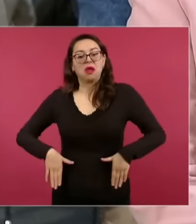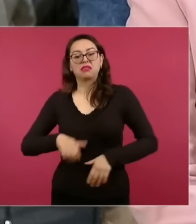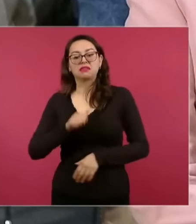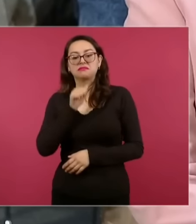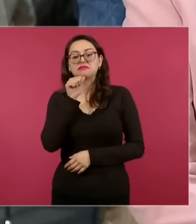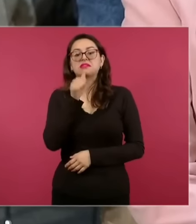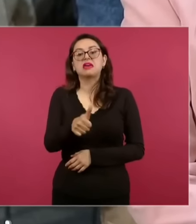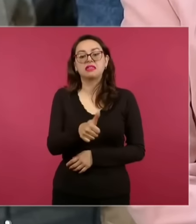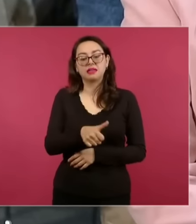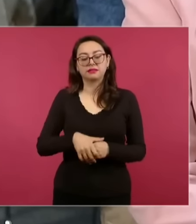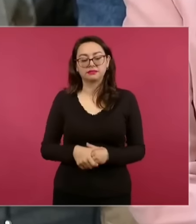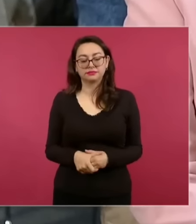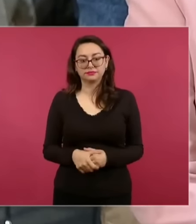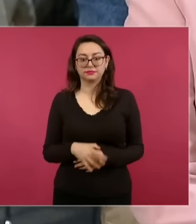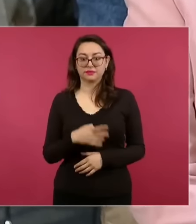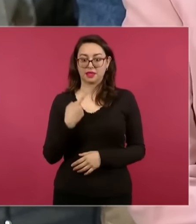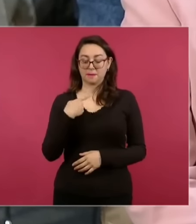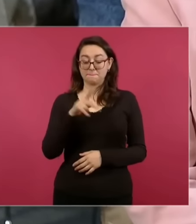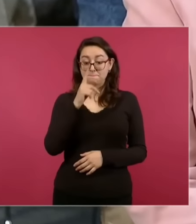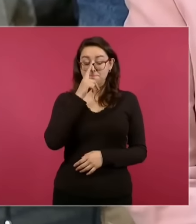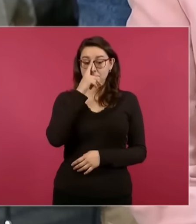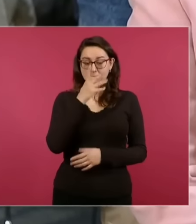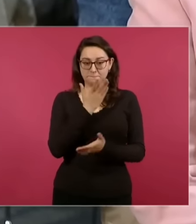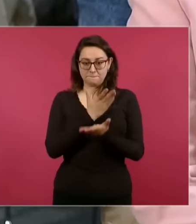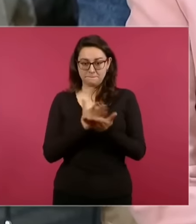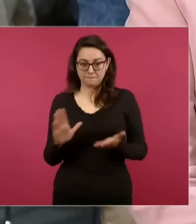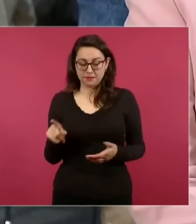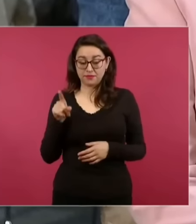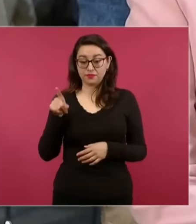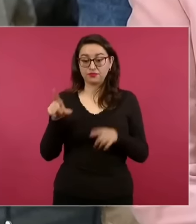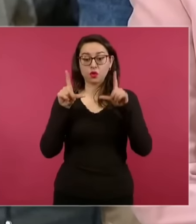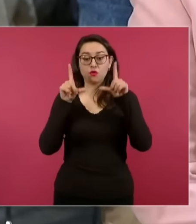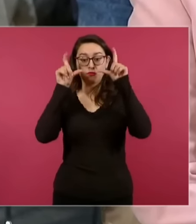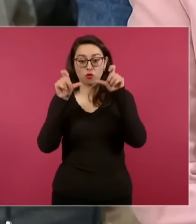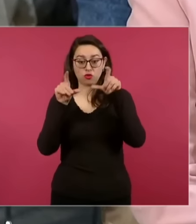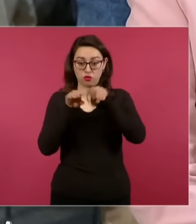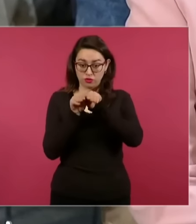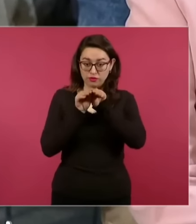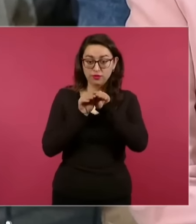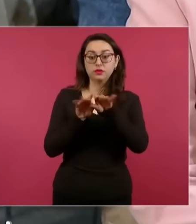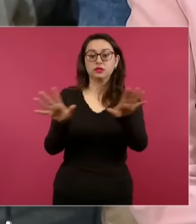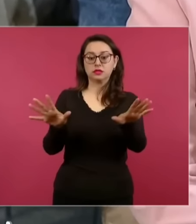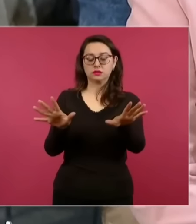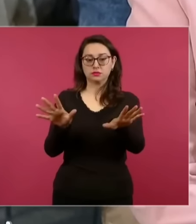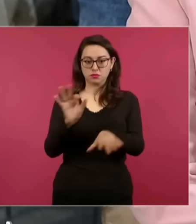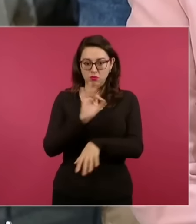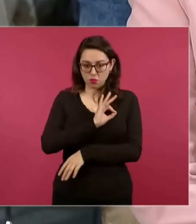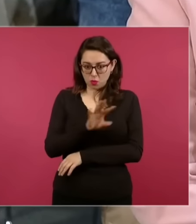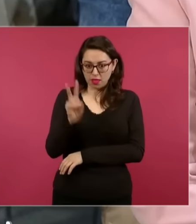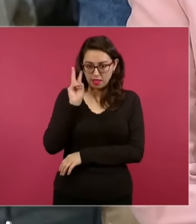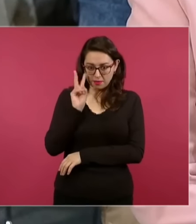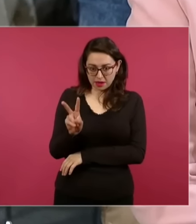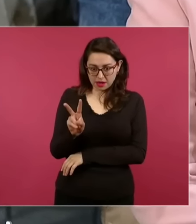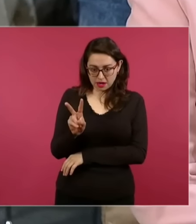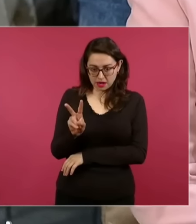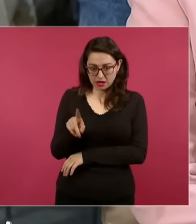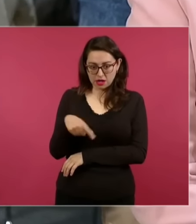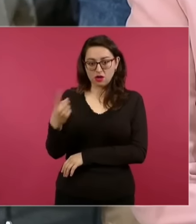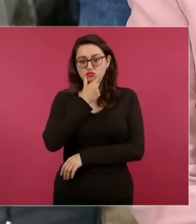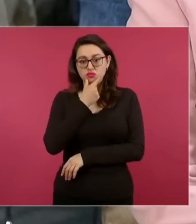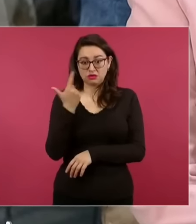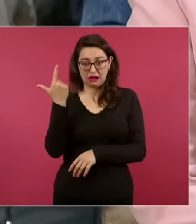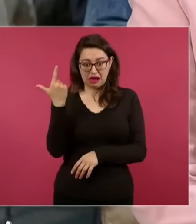la atención de lo que escribió fue la foto con la que compartió este mensaje, donde se le puede ver al empresario portando